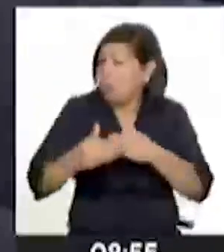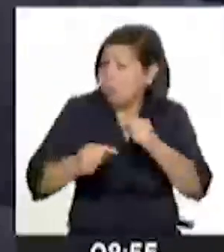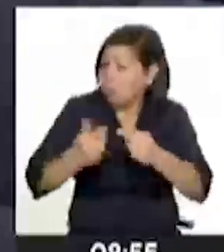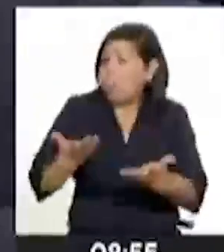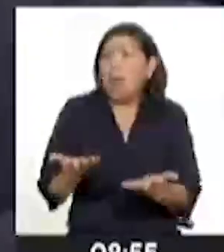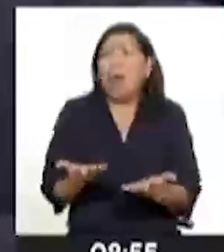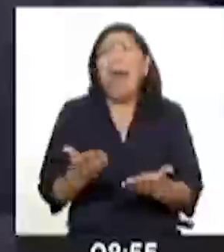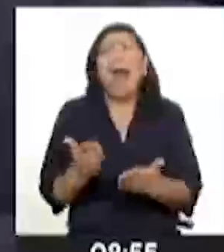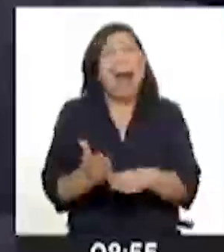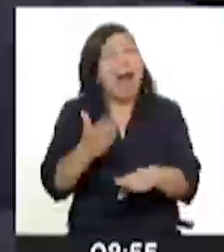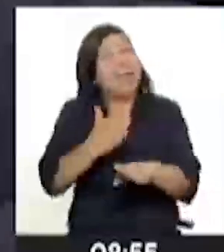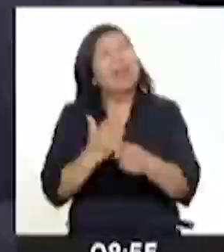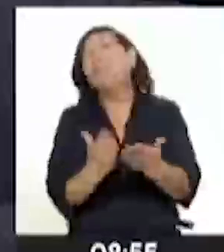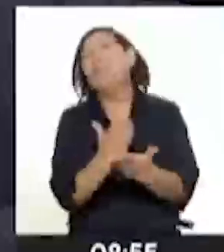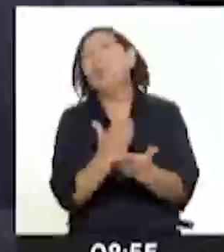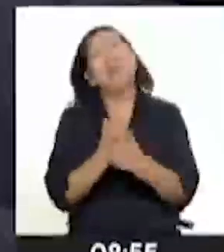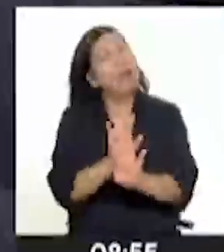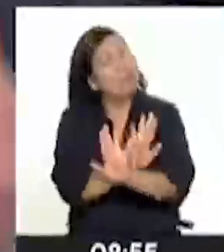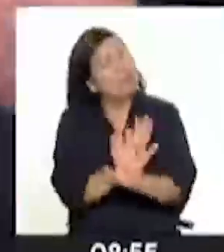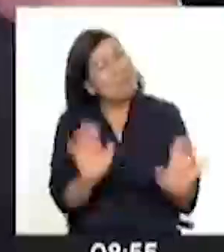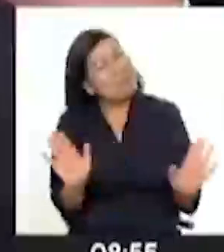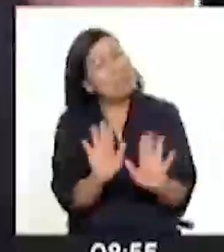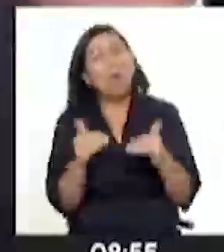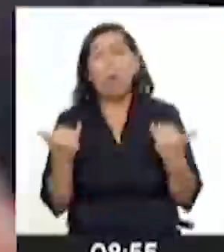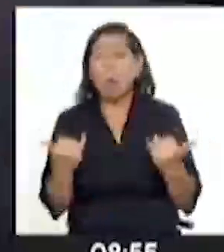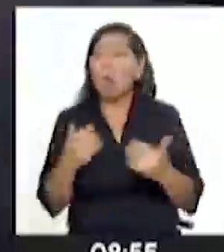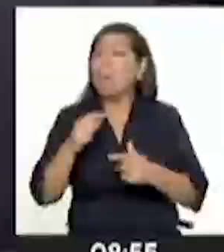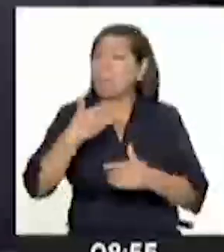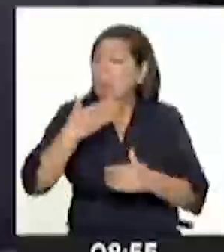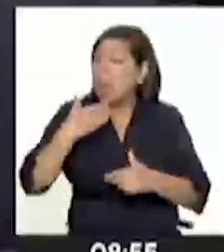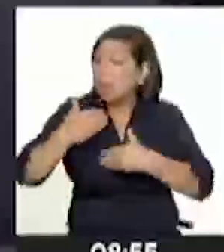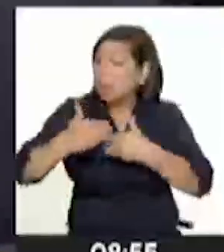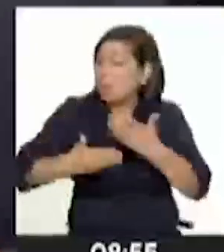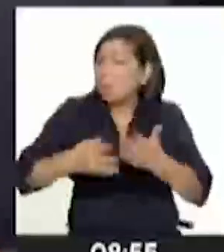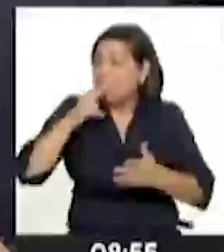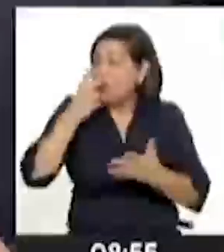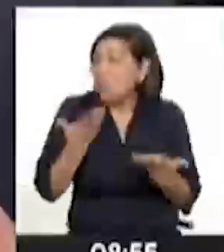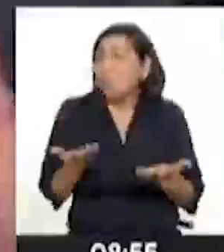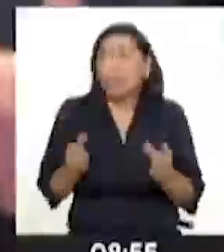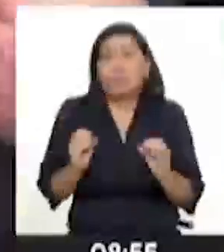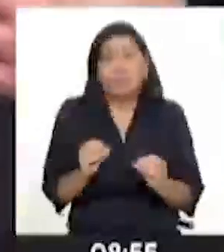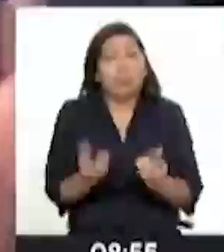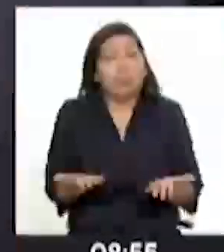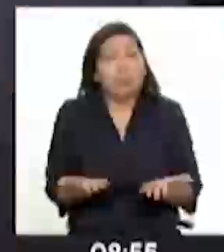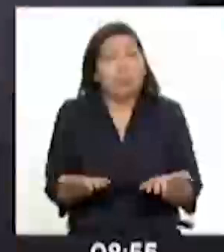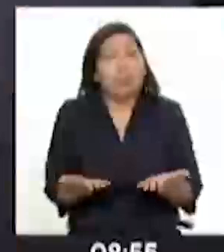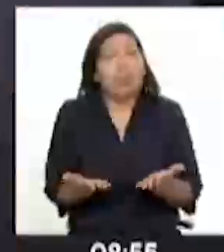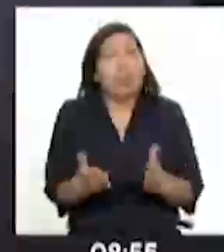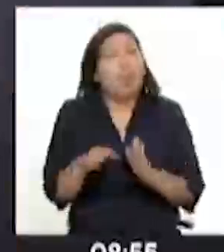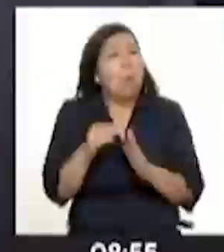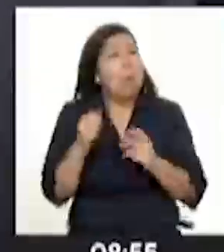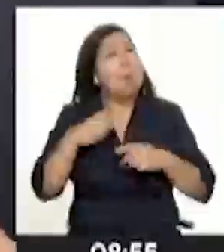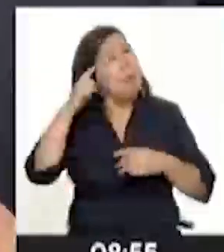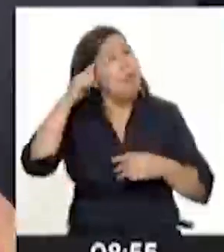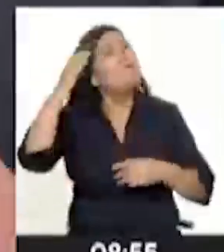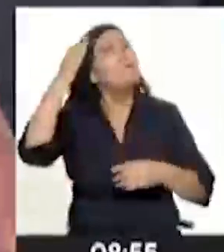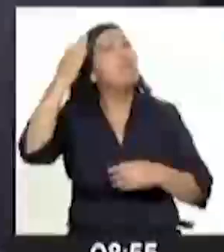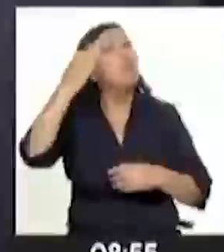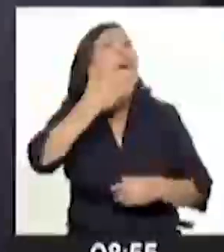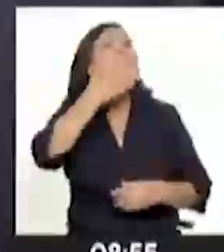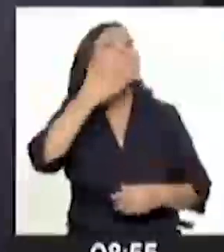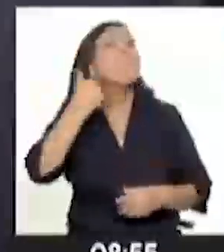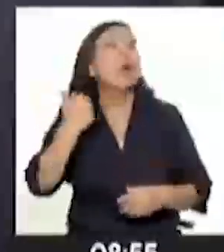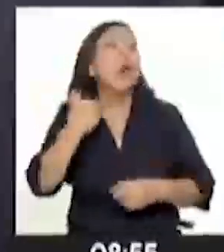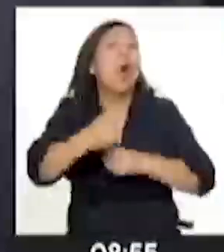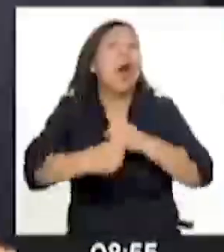pesar de las circunstancias. En ese sentido, apostar por el Perú es apostar por un país con un enorme potencial. En los